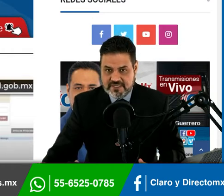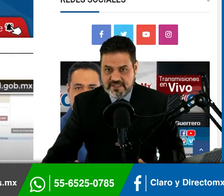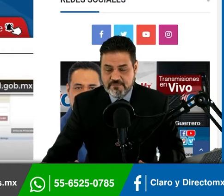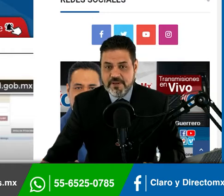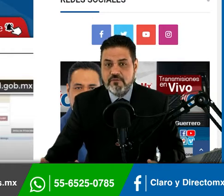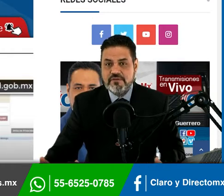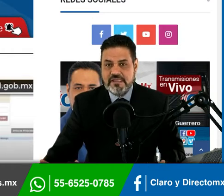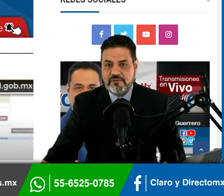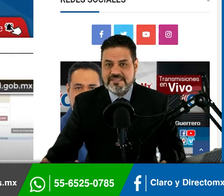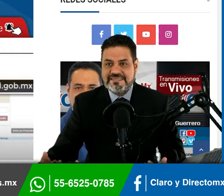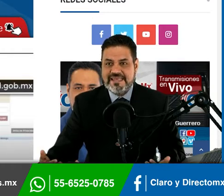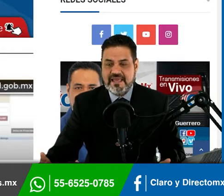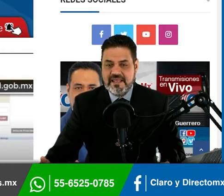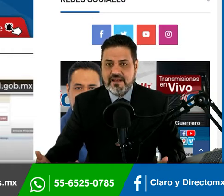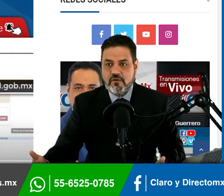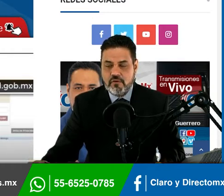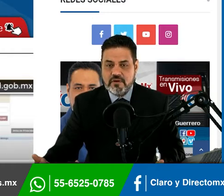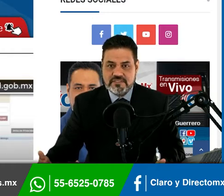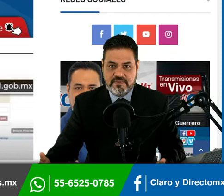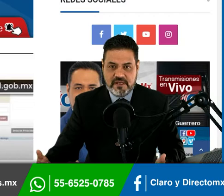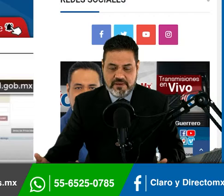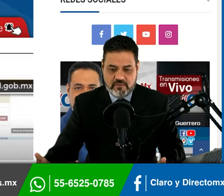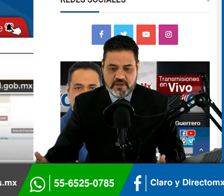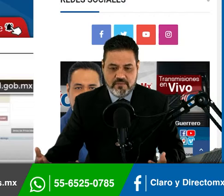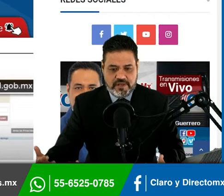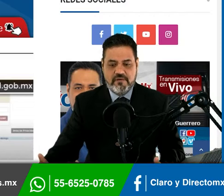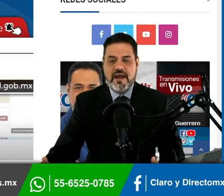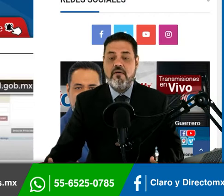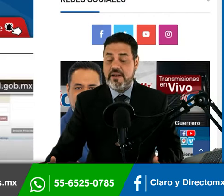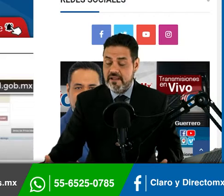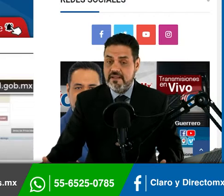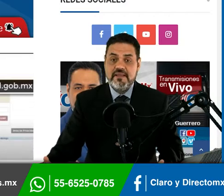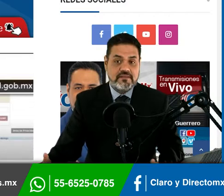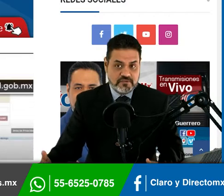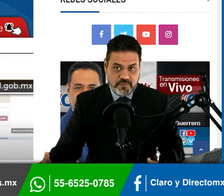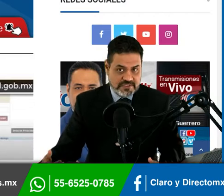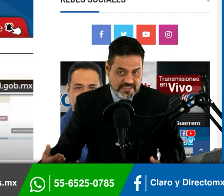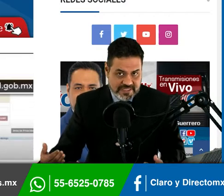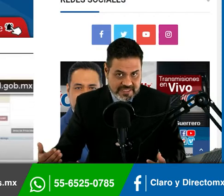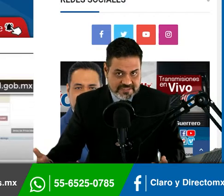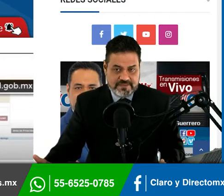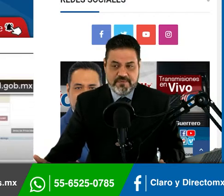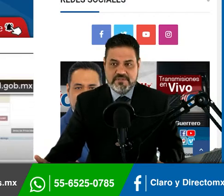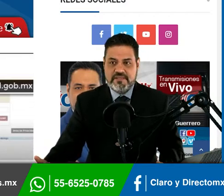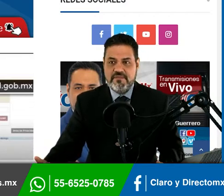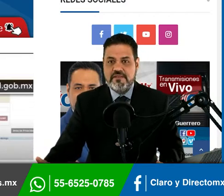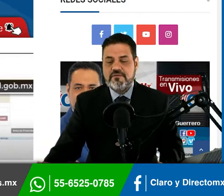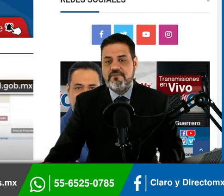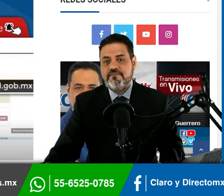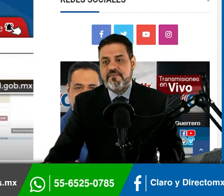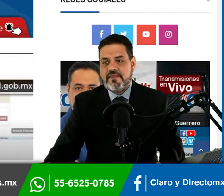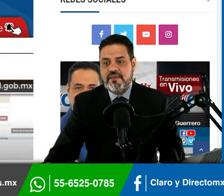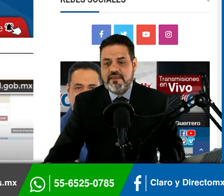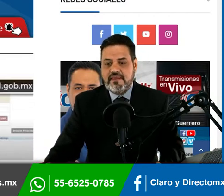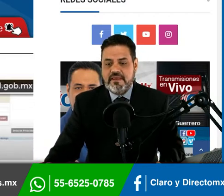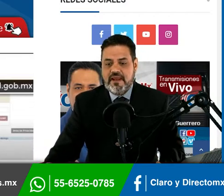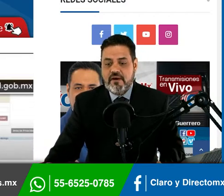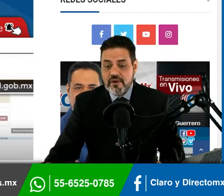de la tercera edad preguntándoles si querían o no recibir la vacuna. Bueno, ahora, después de este procedimiento,